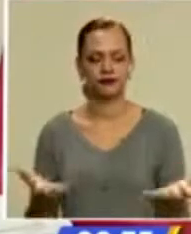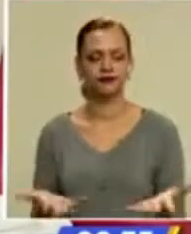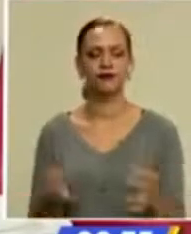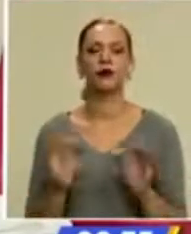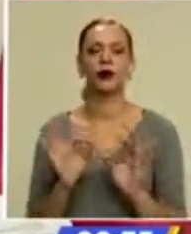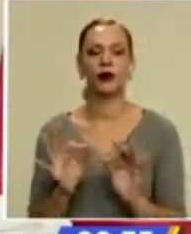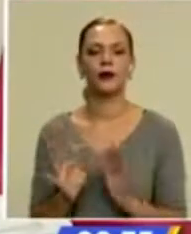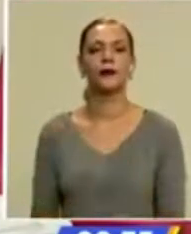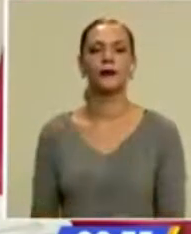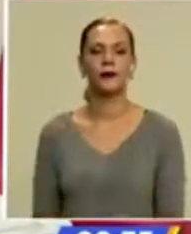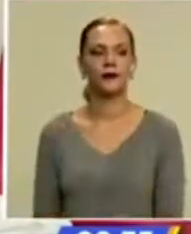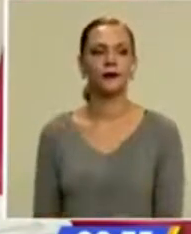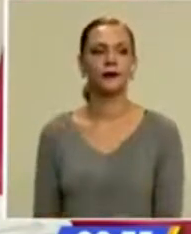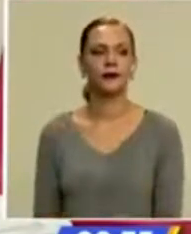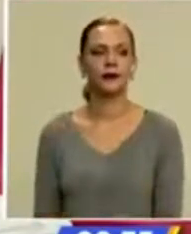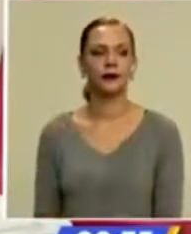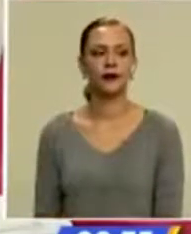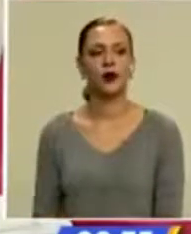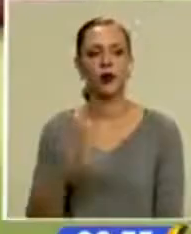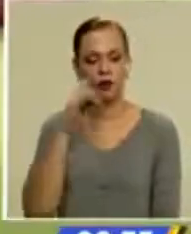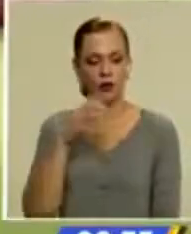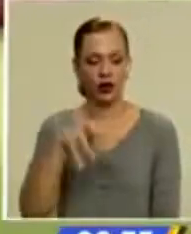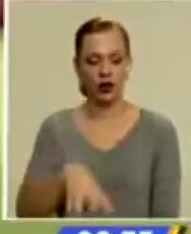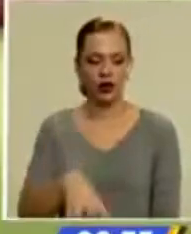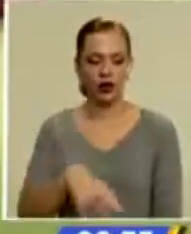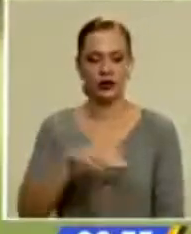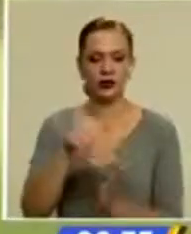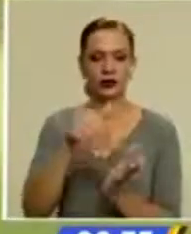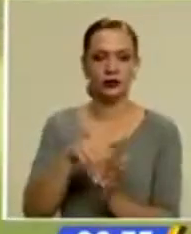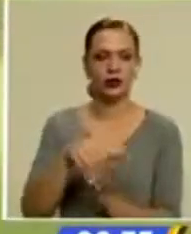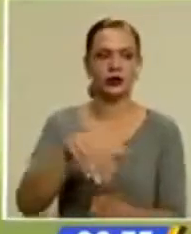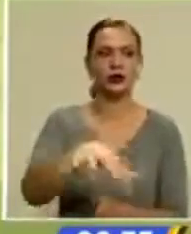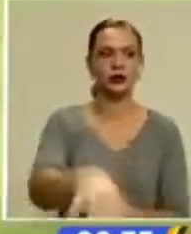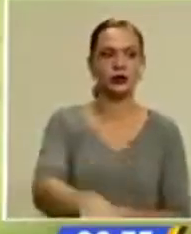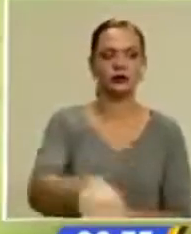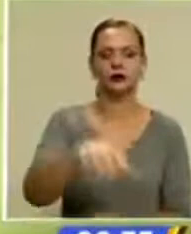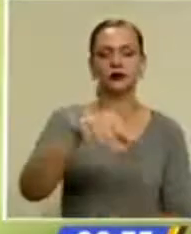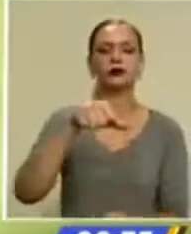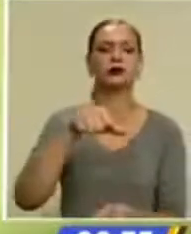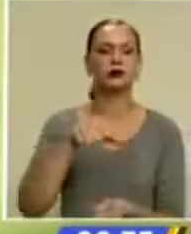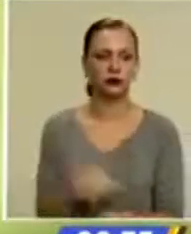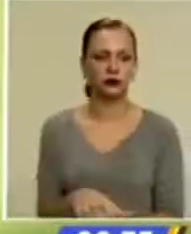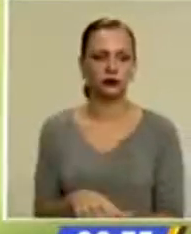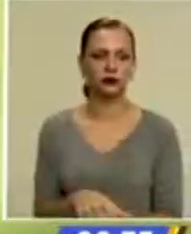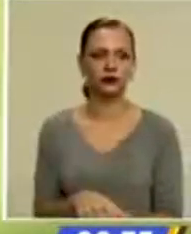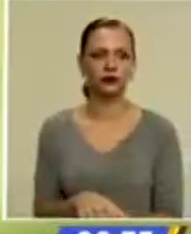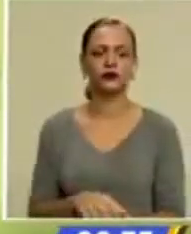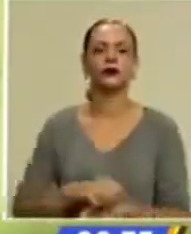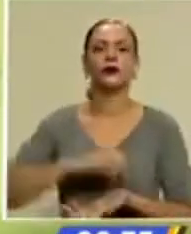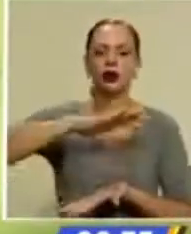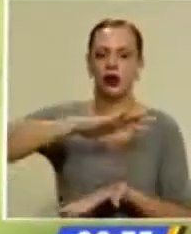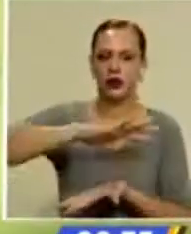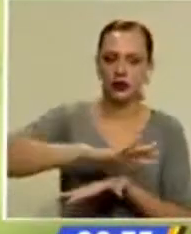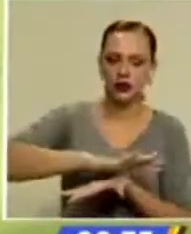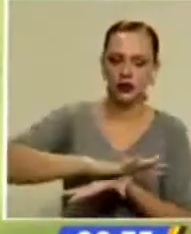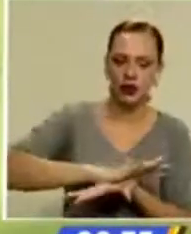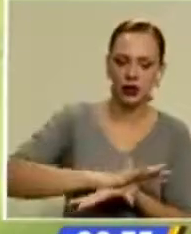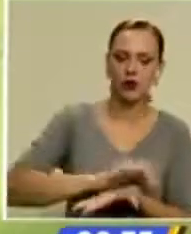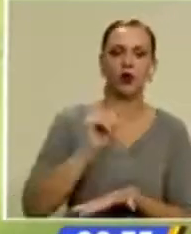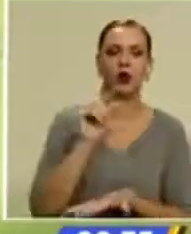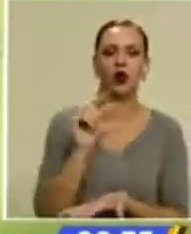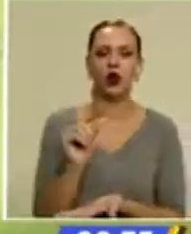Ok, muy bien. Porque entonces la colocamos en el centro y nos venimos para acá. La aplastamos